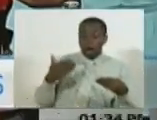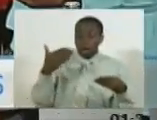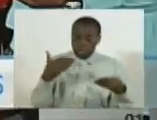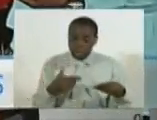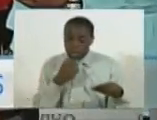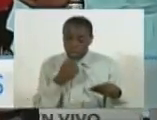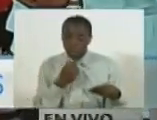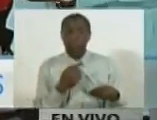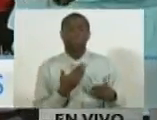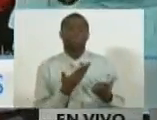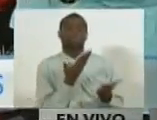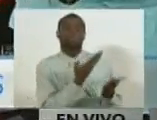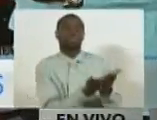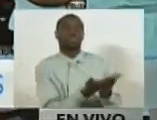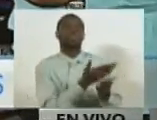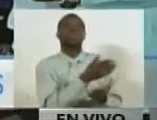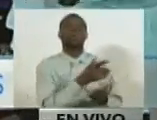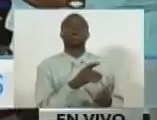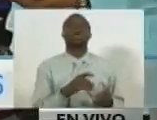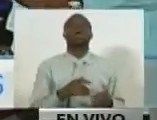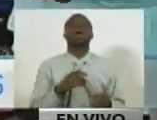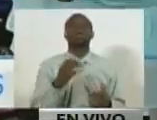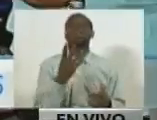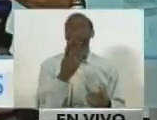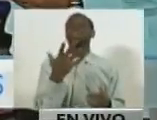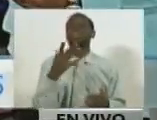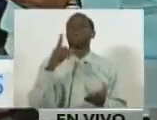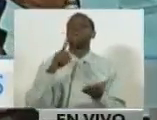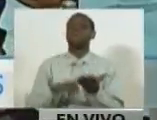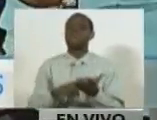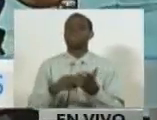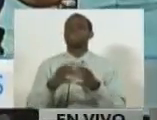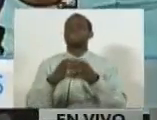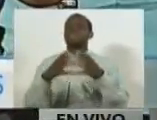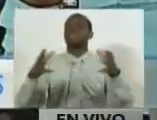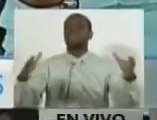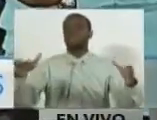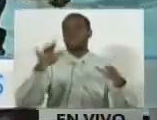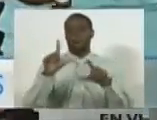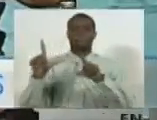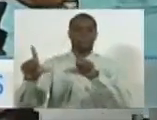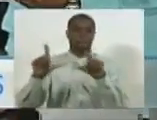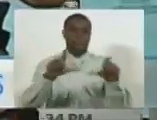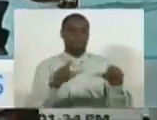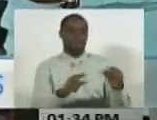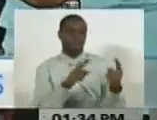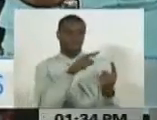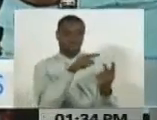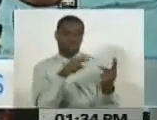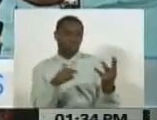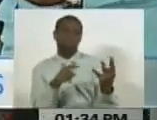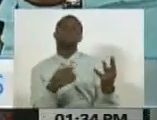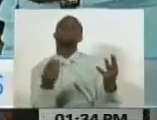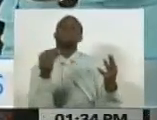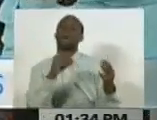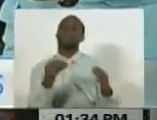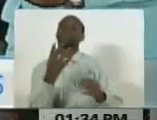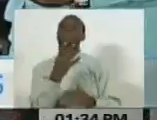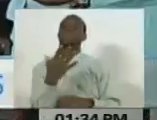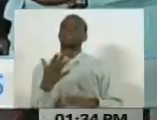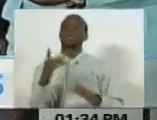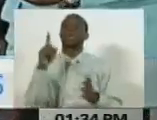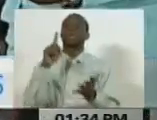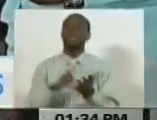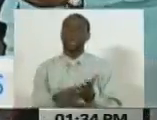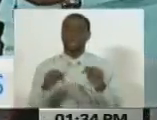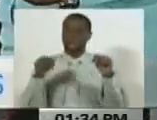tu persona, a más de 45.000 maestras y maestros que están recibiendo en estos días su